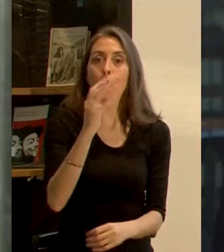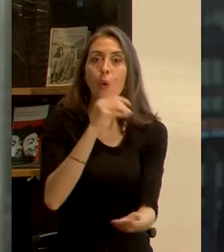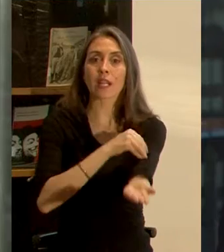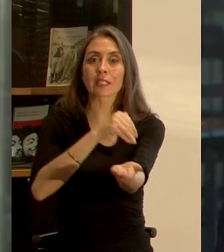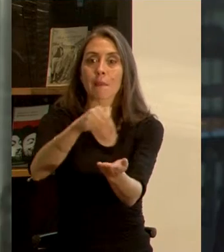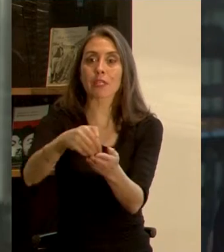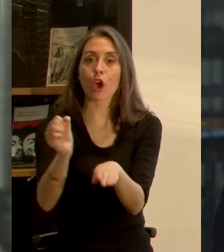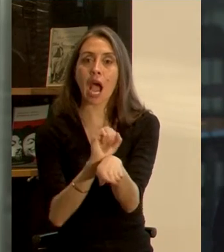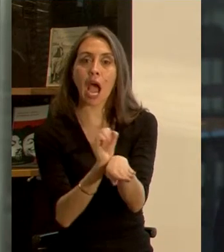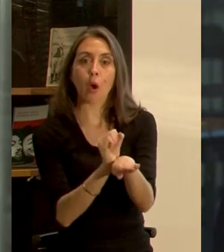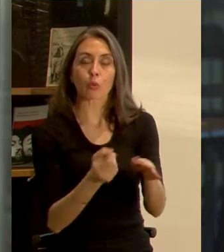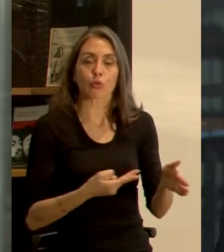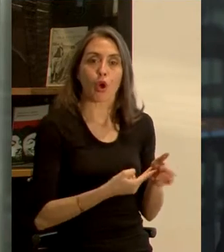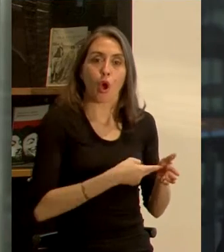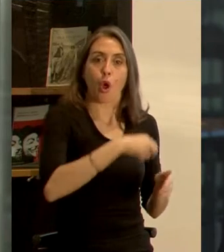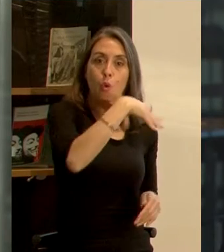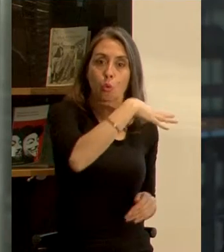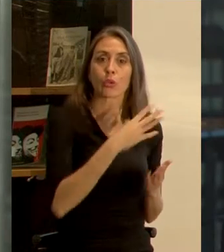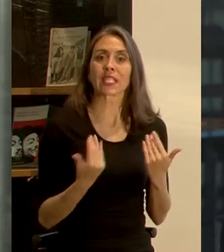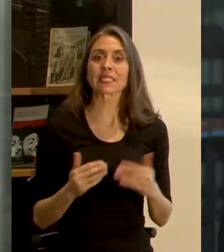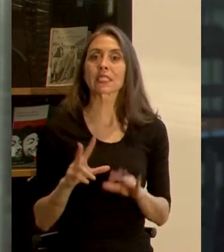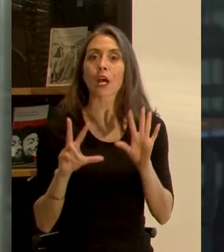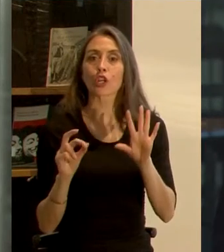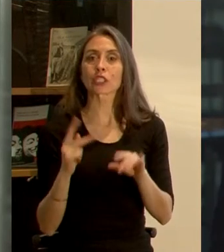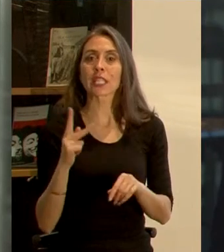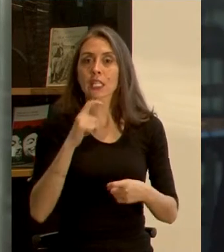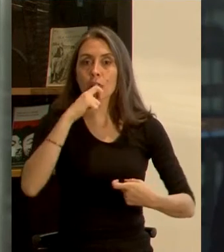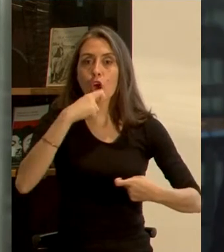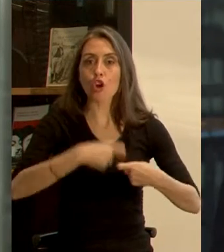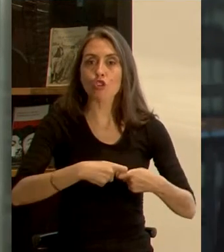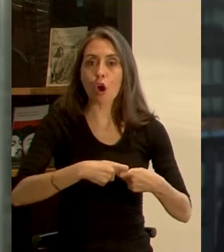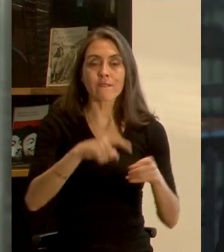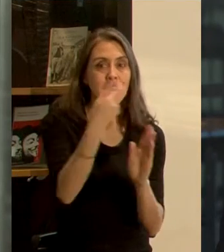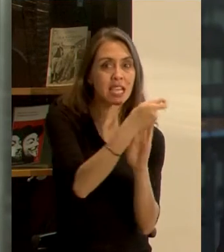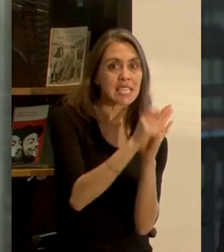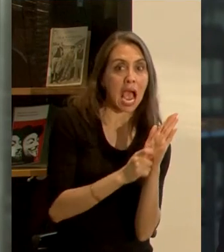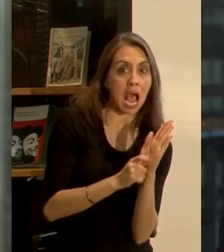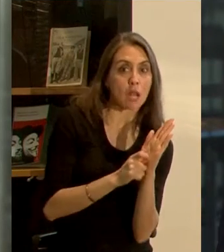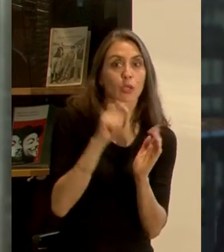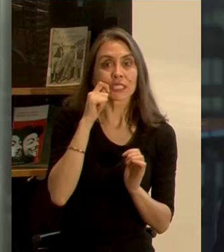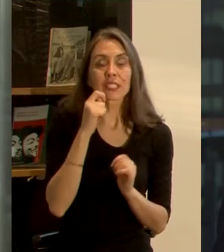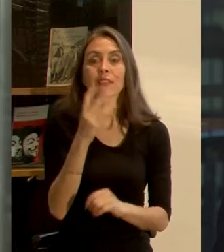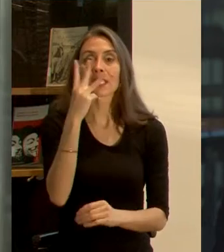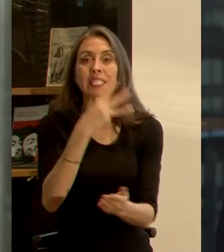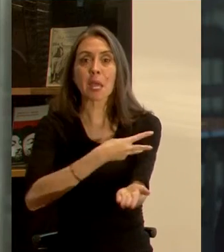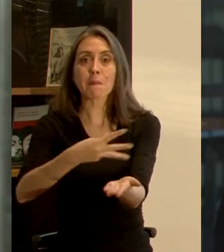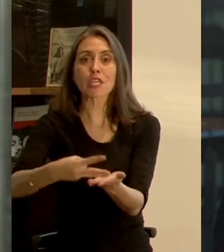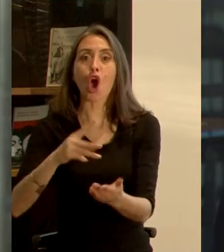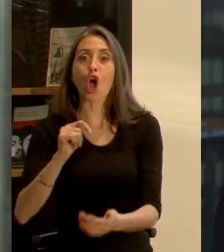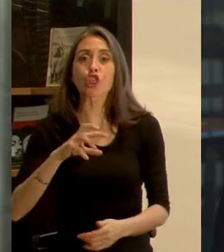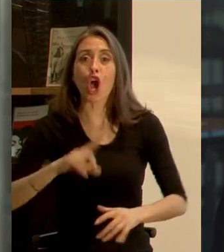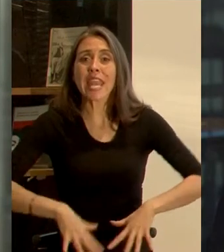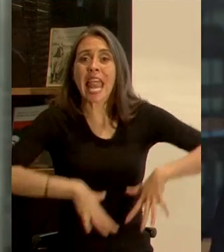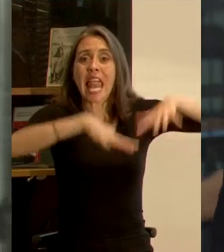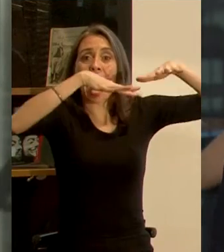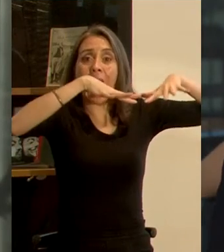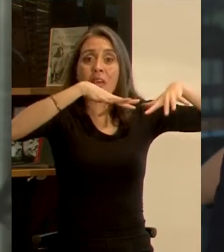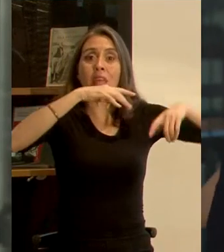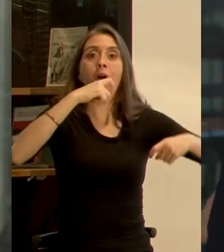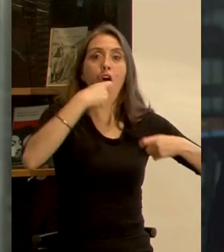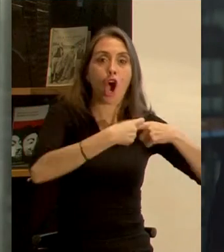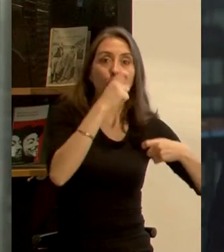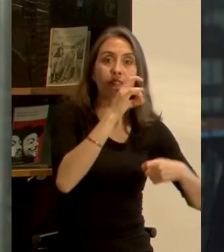de autos eléctricos, que necesita cada uno 80 kilos de cobre. Eso significa 3 millones de toneladas de cobre. Chile produce